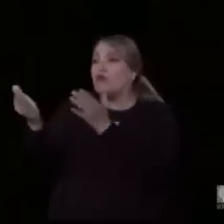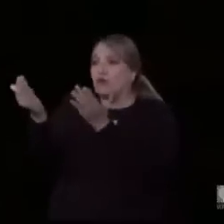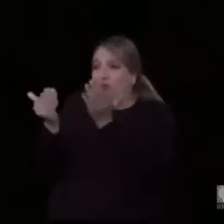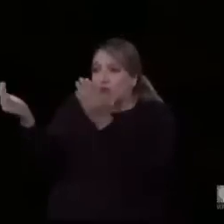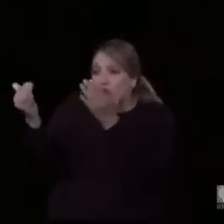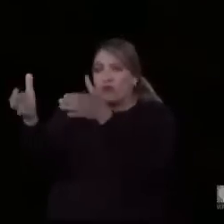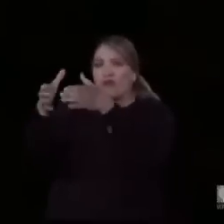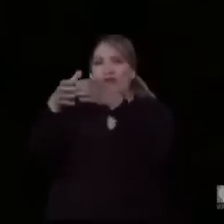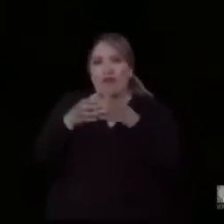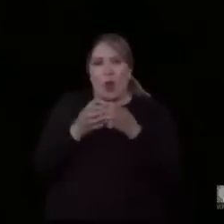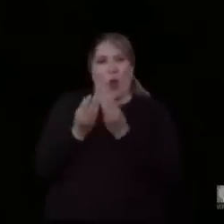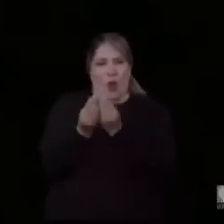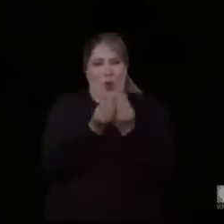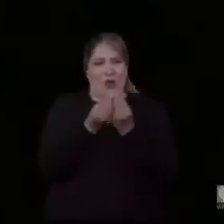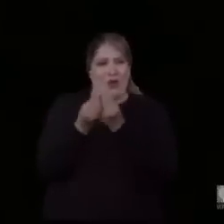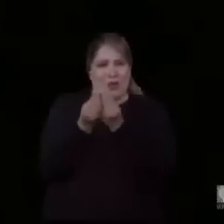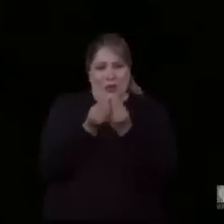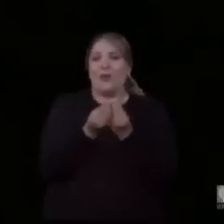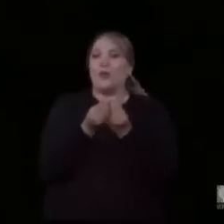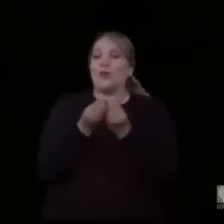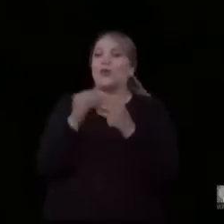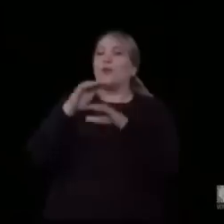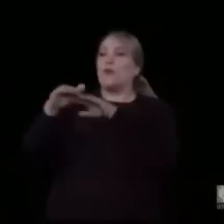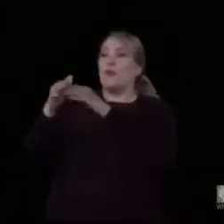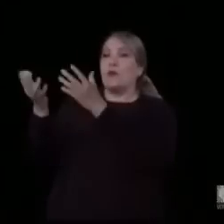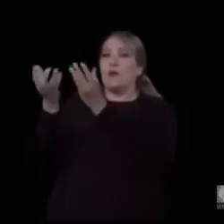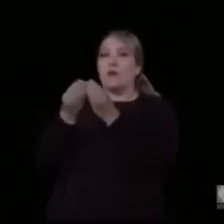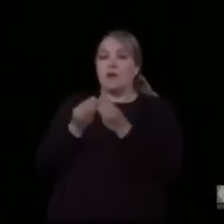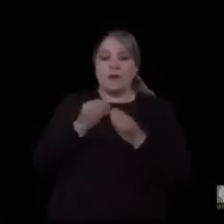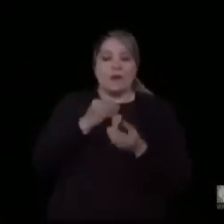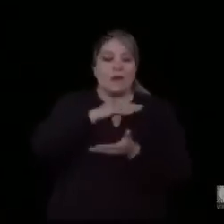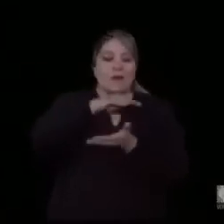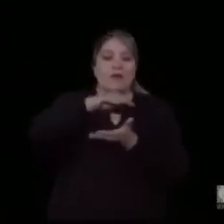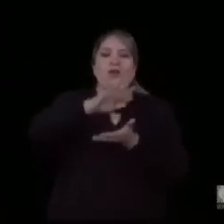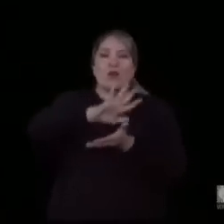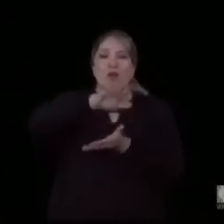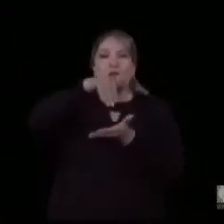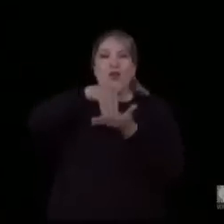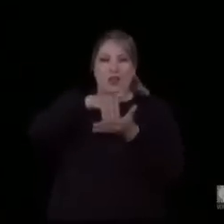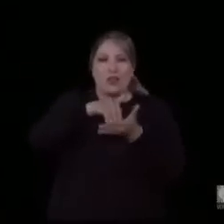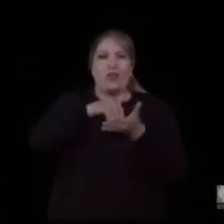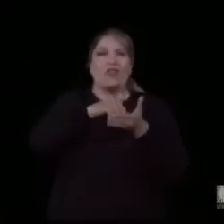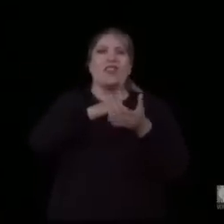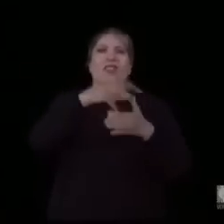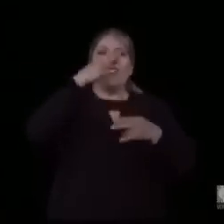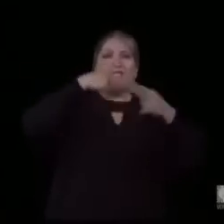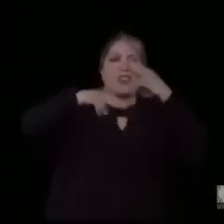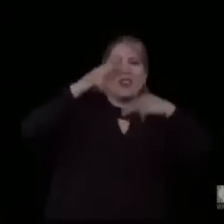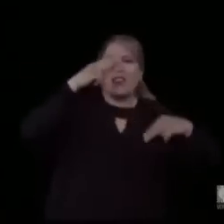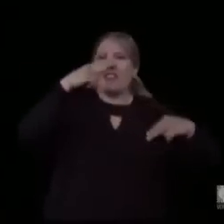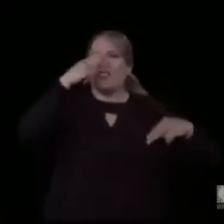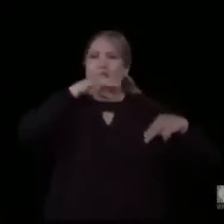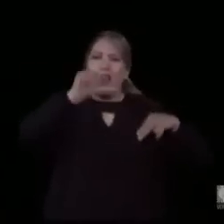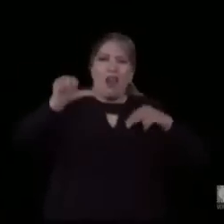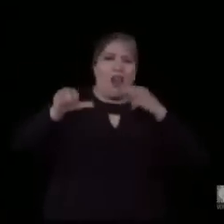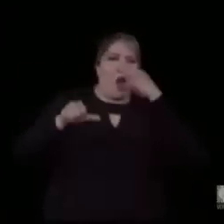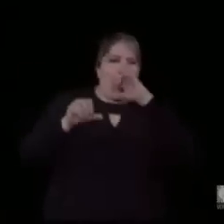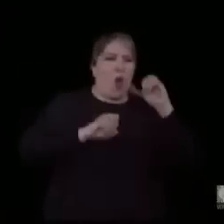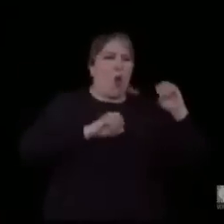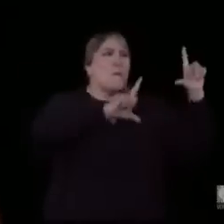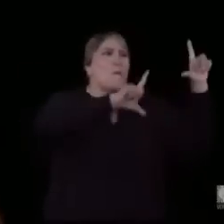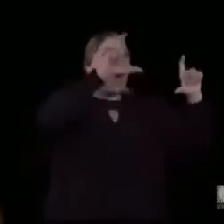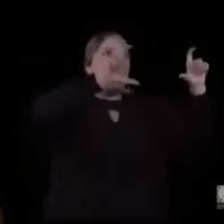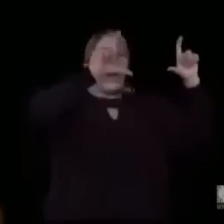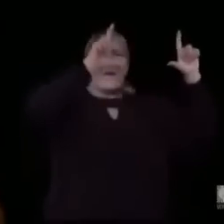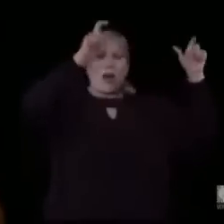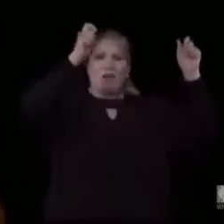e invitadas por la comisión y llenaron el parque central con las fotografías de las hijas e hijos que les